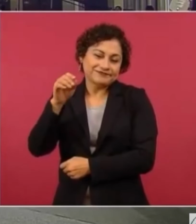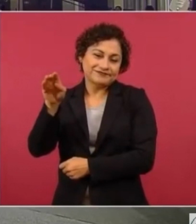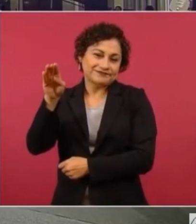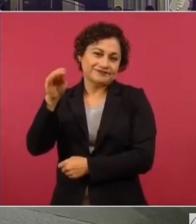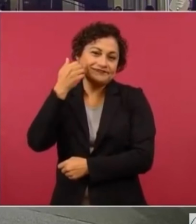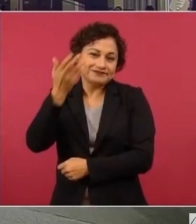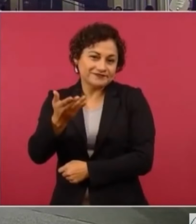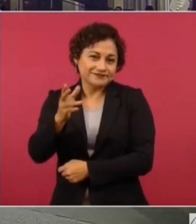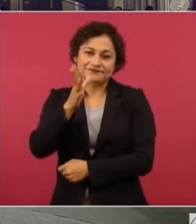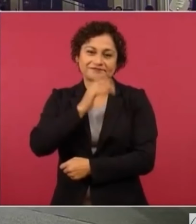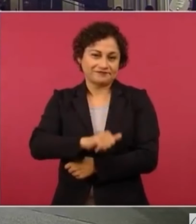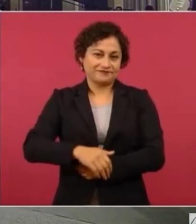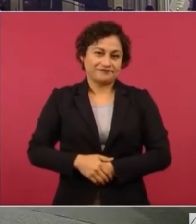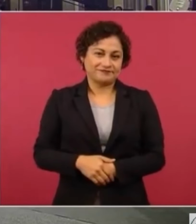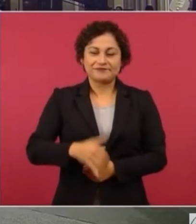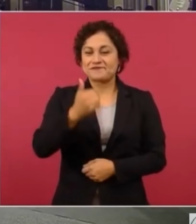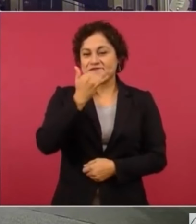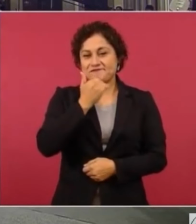Lástima.